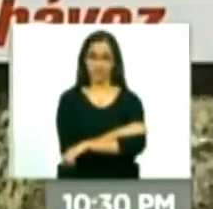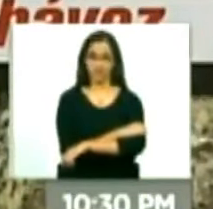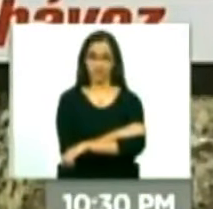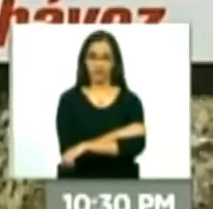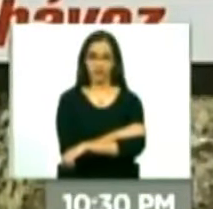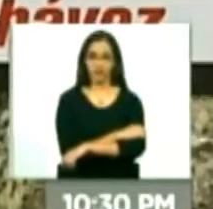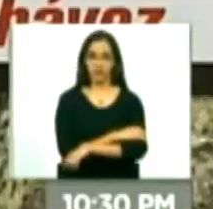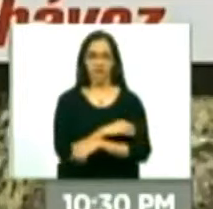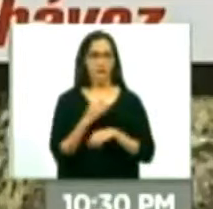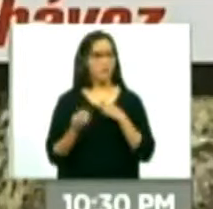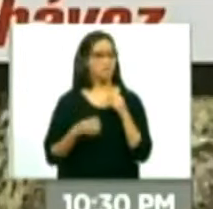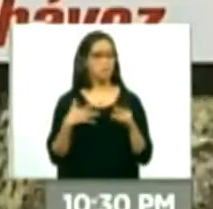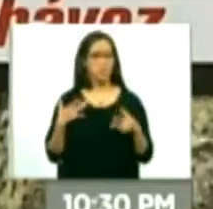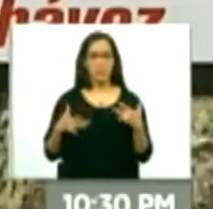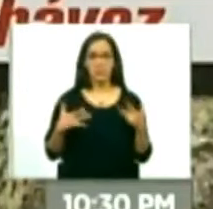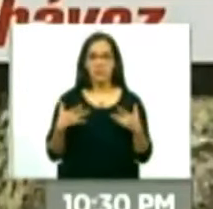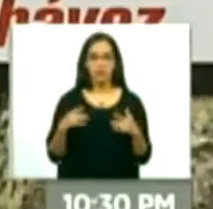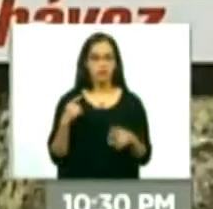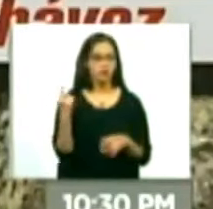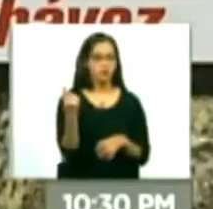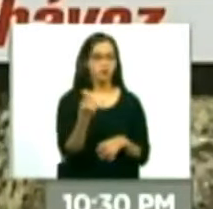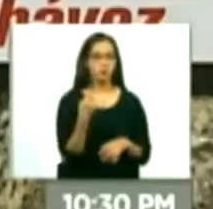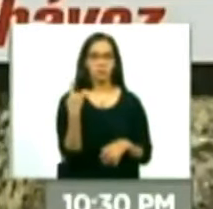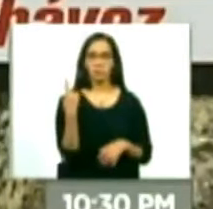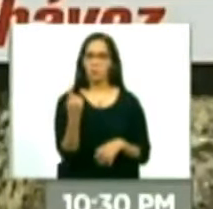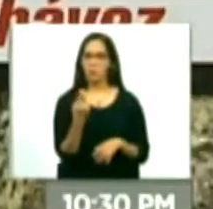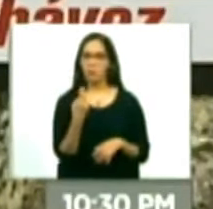Hacen un acto, soledad.